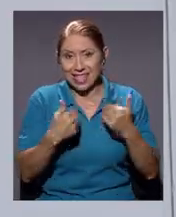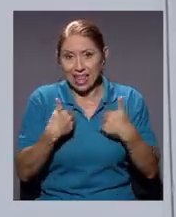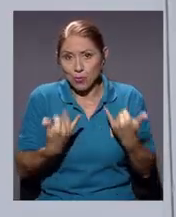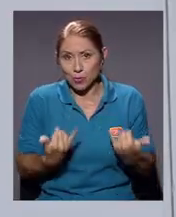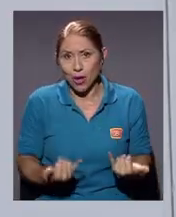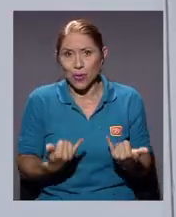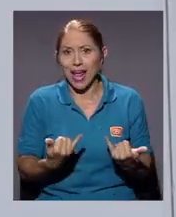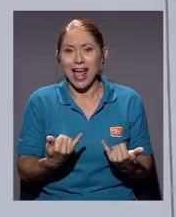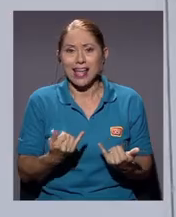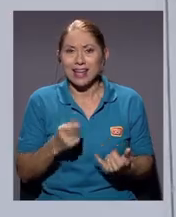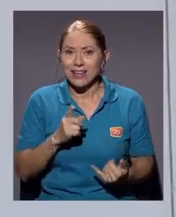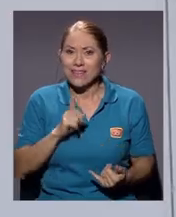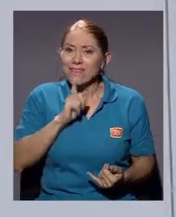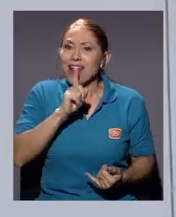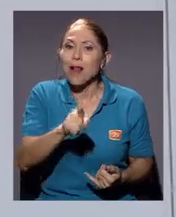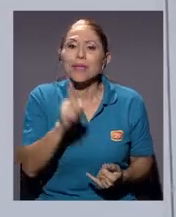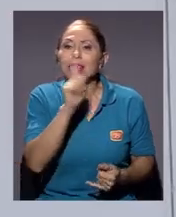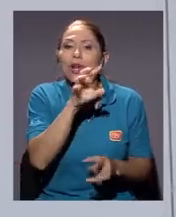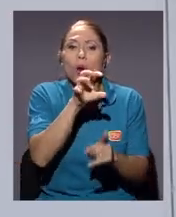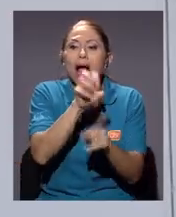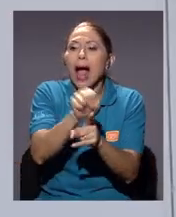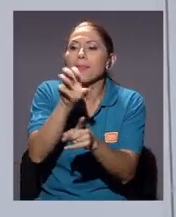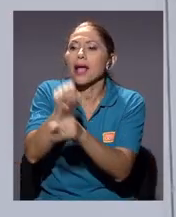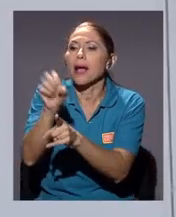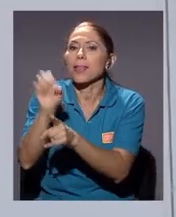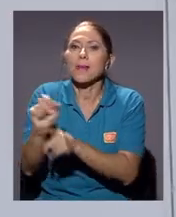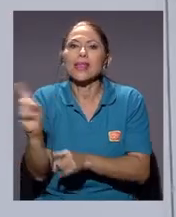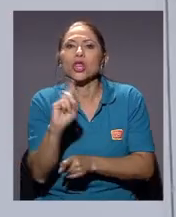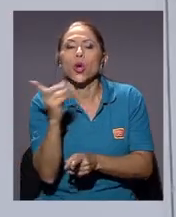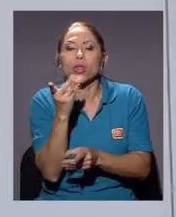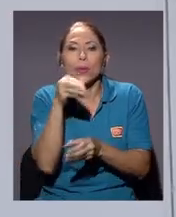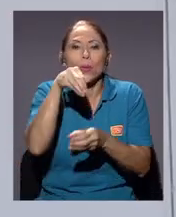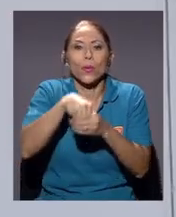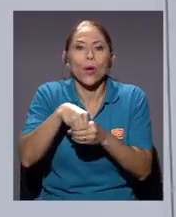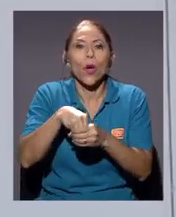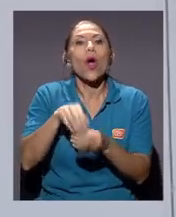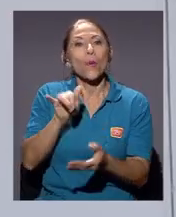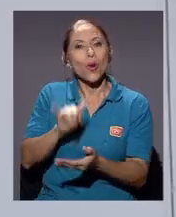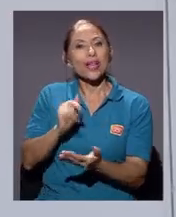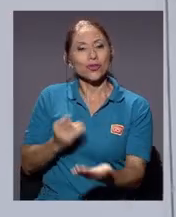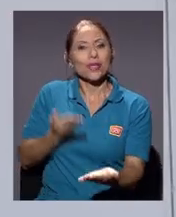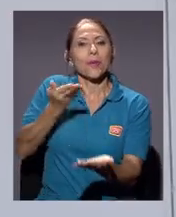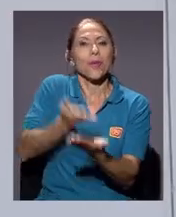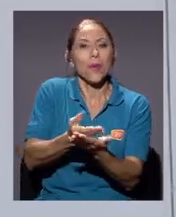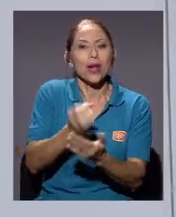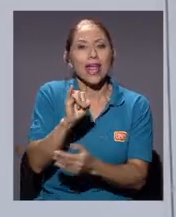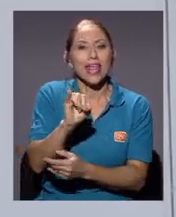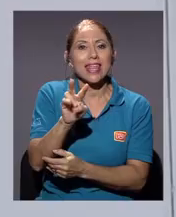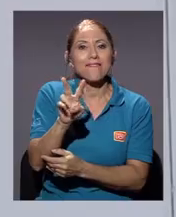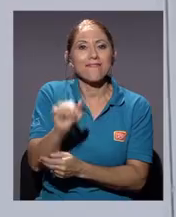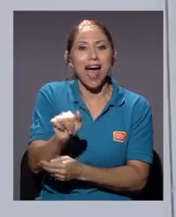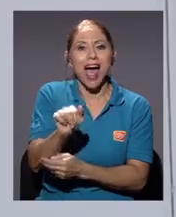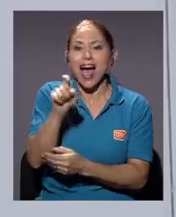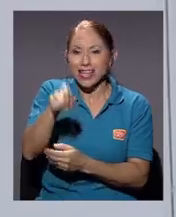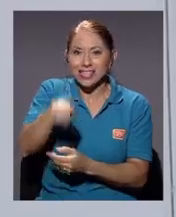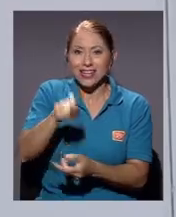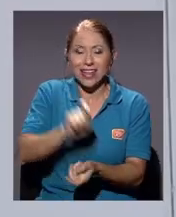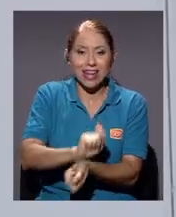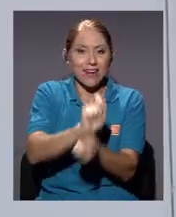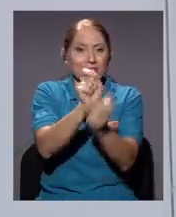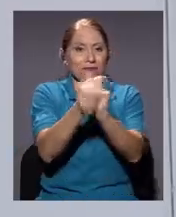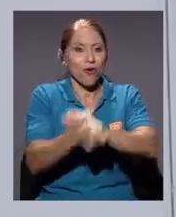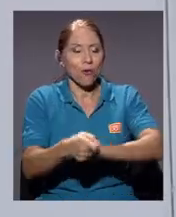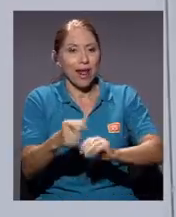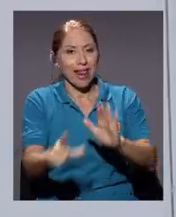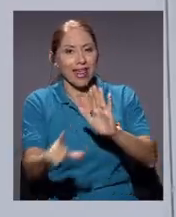no captan verdaderamente las fuentes de valor por eso es que se propone el iba entonces si se requiere la reforma ilegal pero por